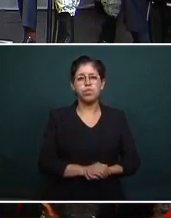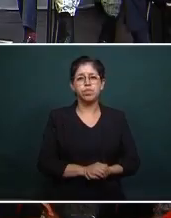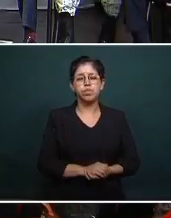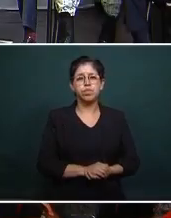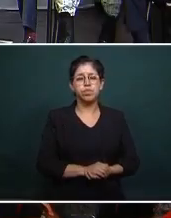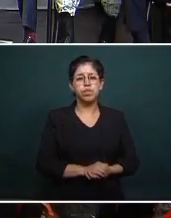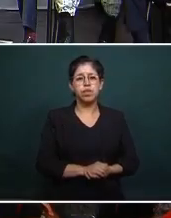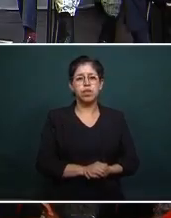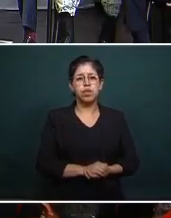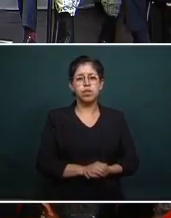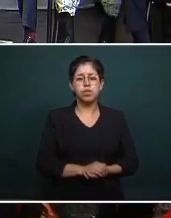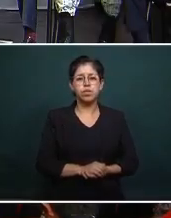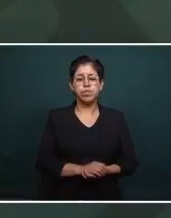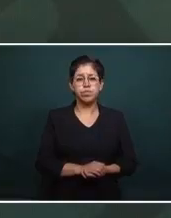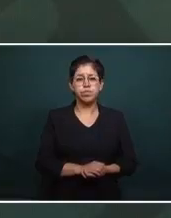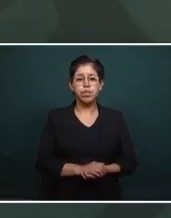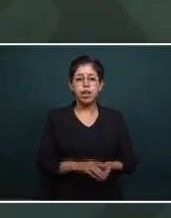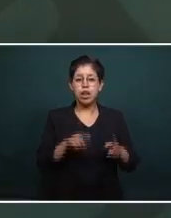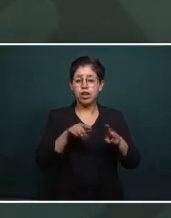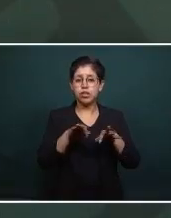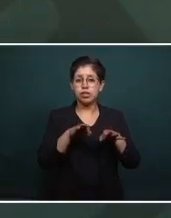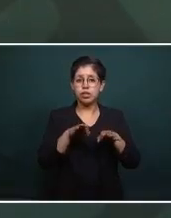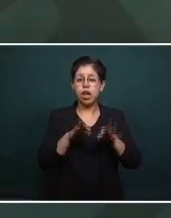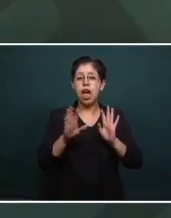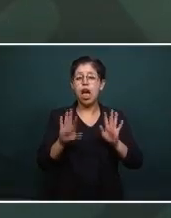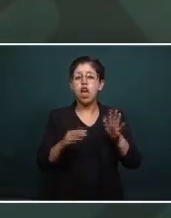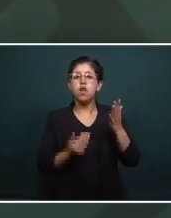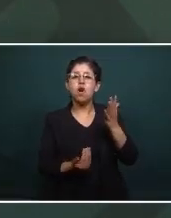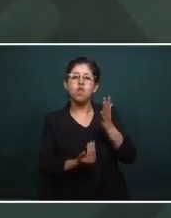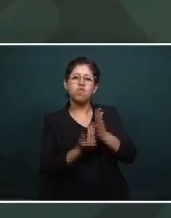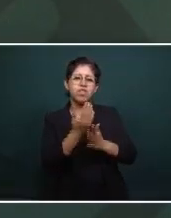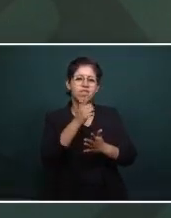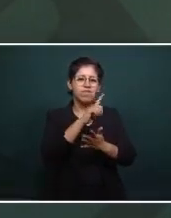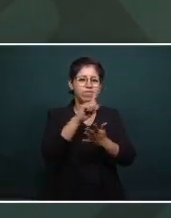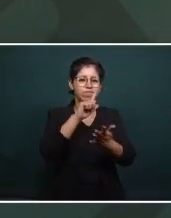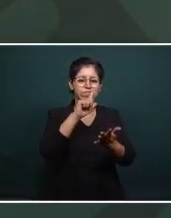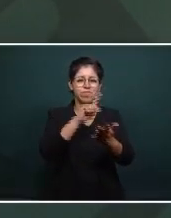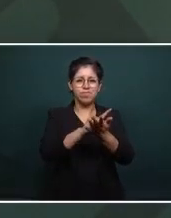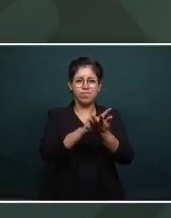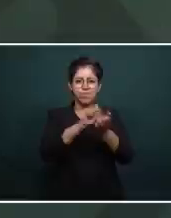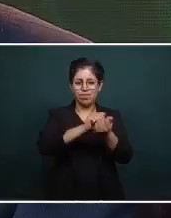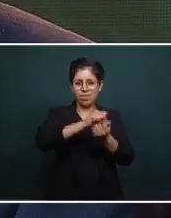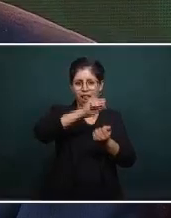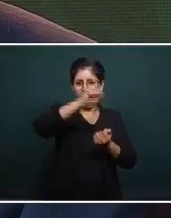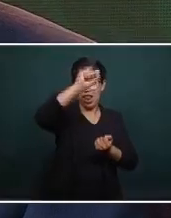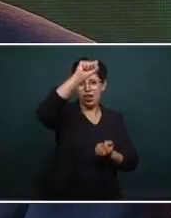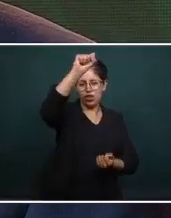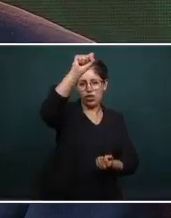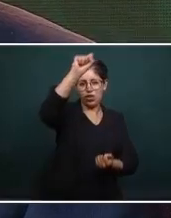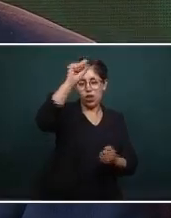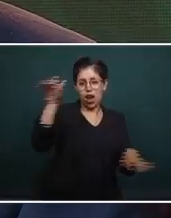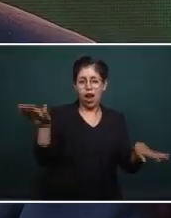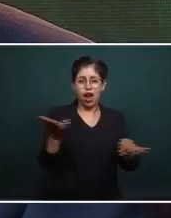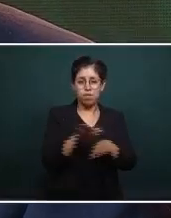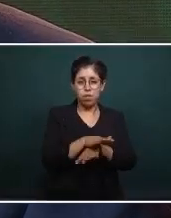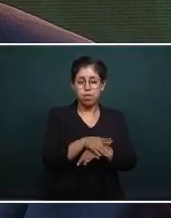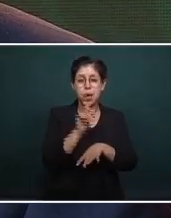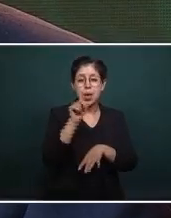es posible porque se reformó la Constitución para